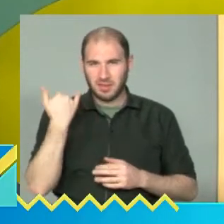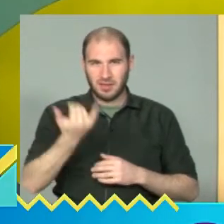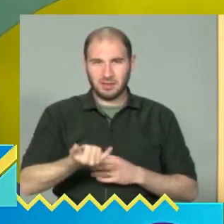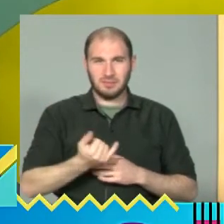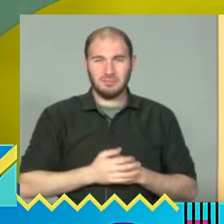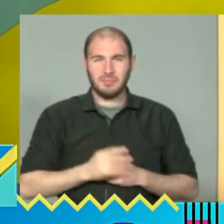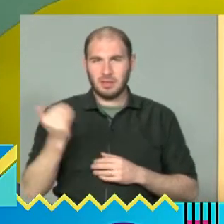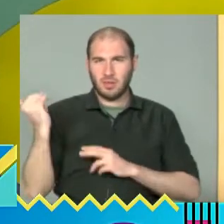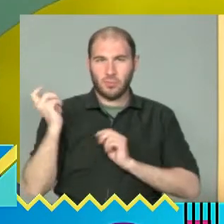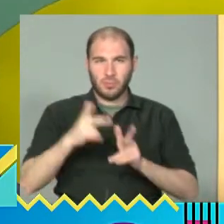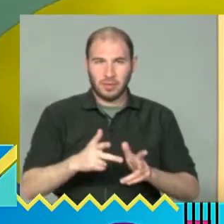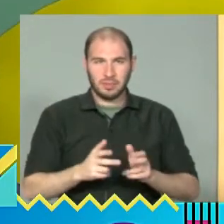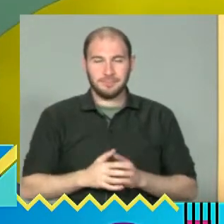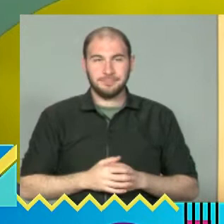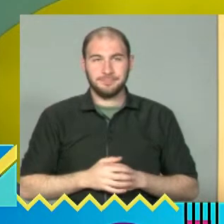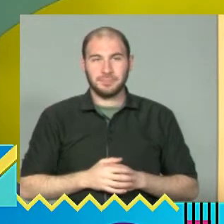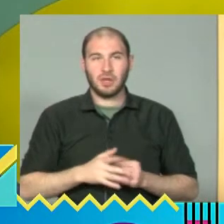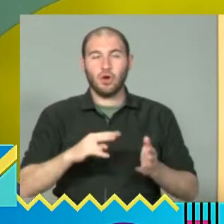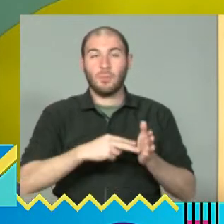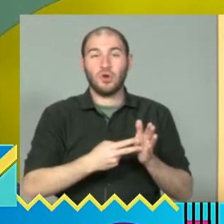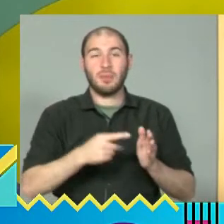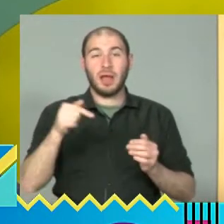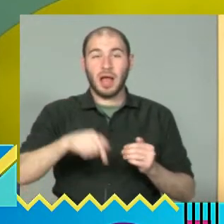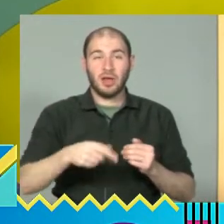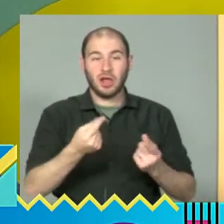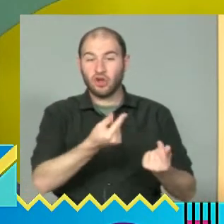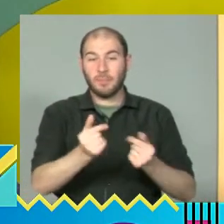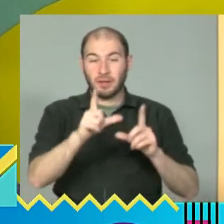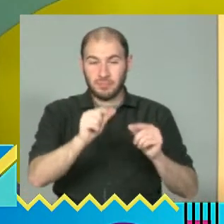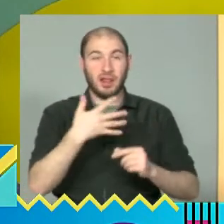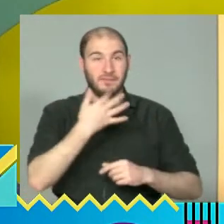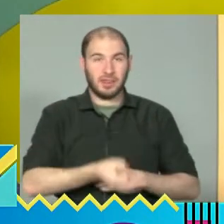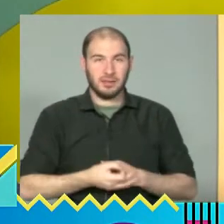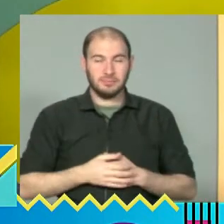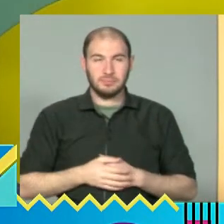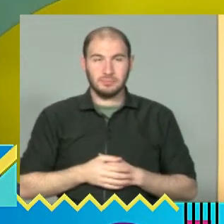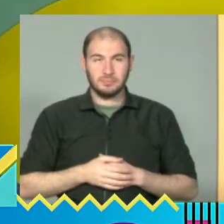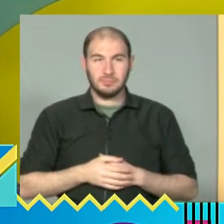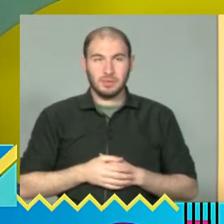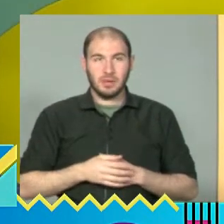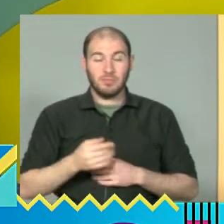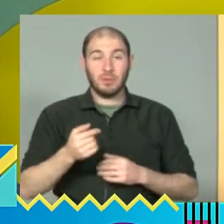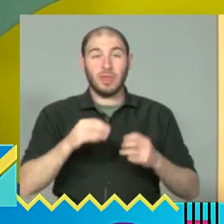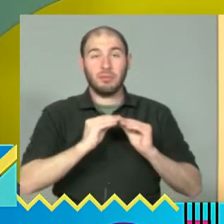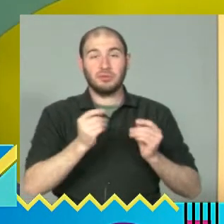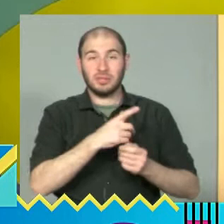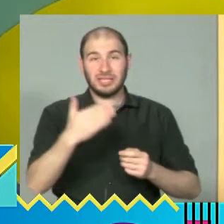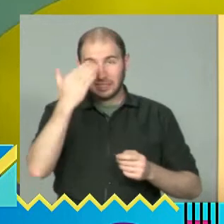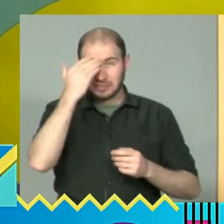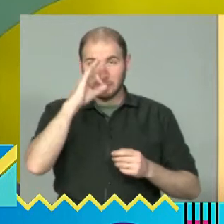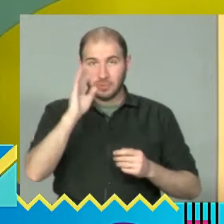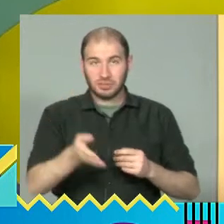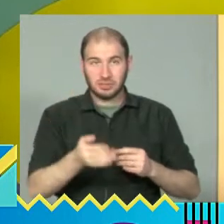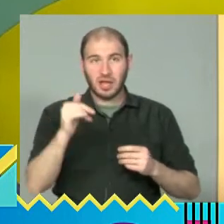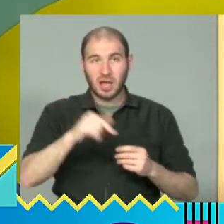ahí que nos decía que en realidad el problema es que estamos perdiendo poder adquisitivo, es real. Si fuiste a paritarias de 15% y hoy